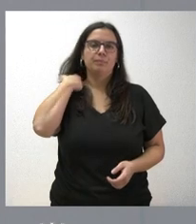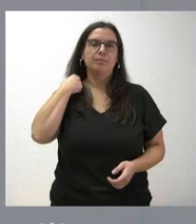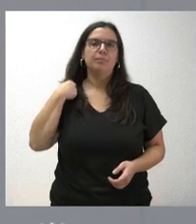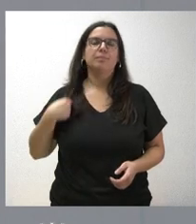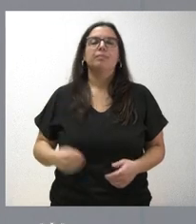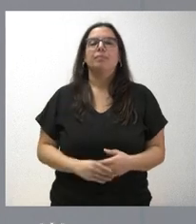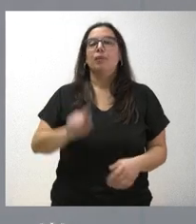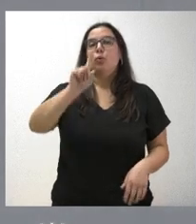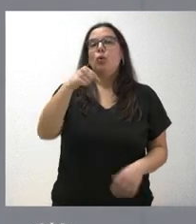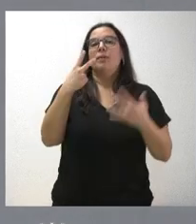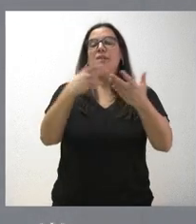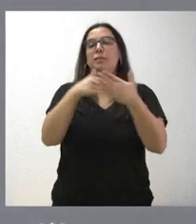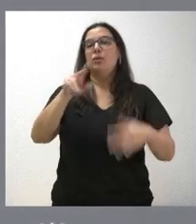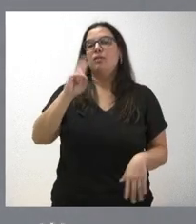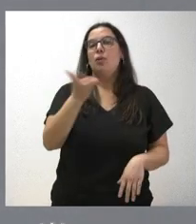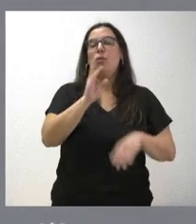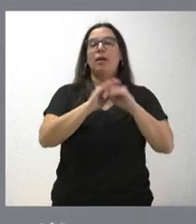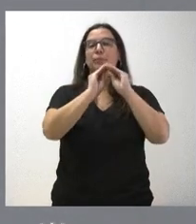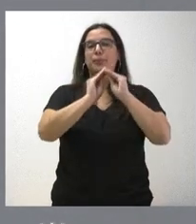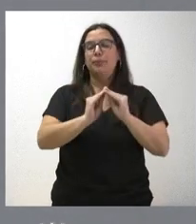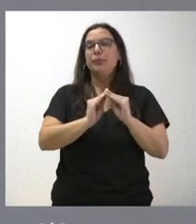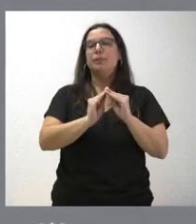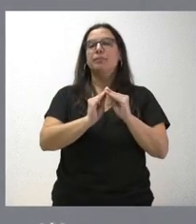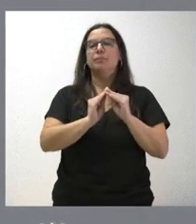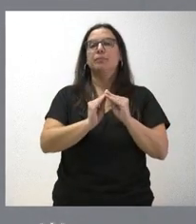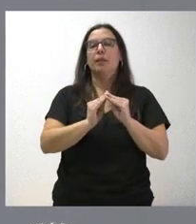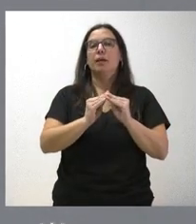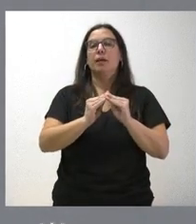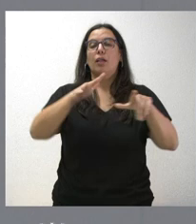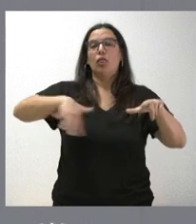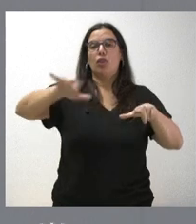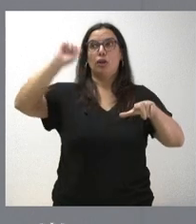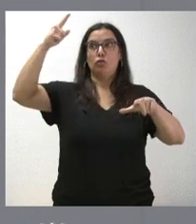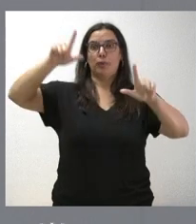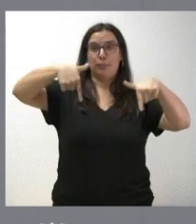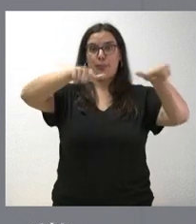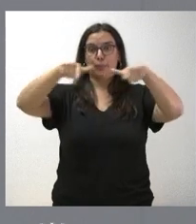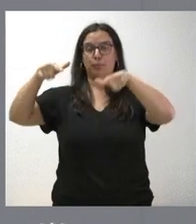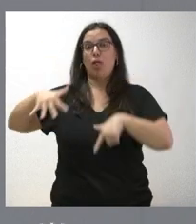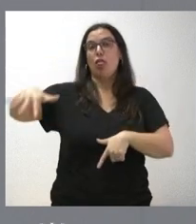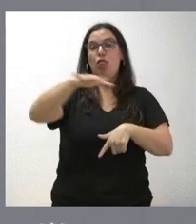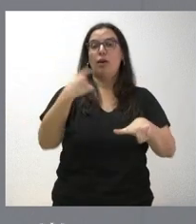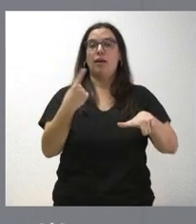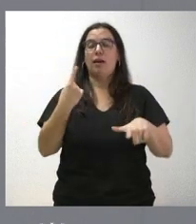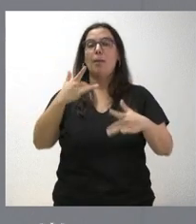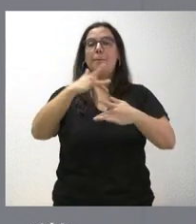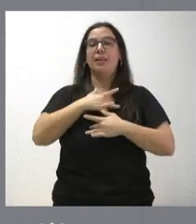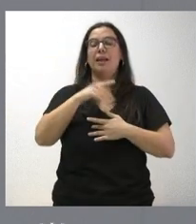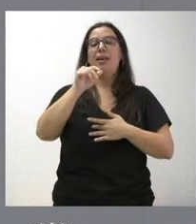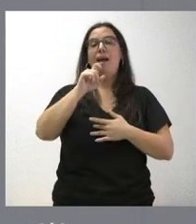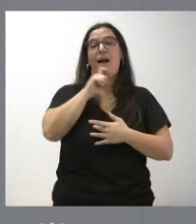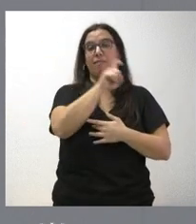1,7 millones de euros para la instalación de una planta fotovoltaica en la comunidad de regantes Virgen del aviso en